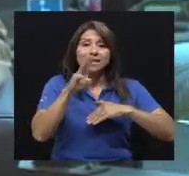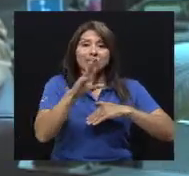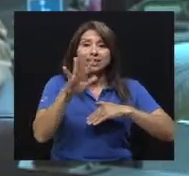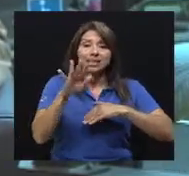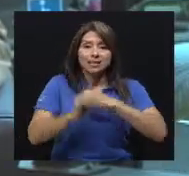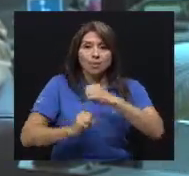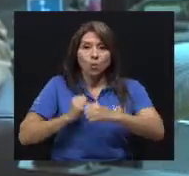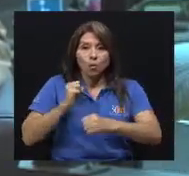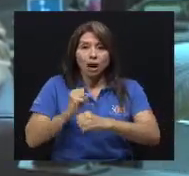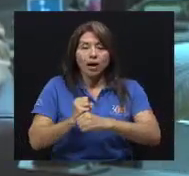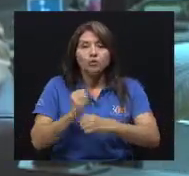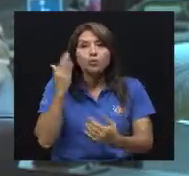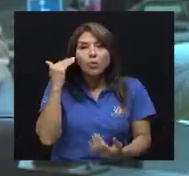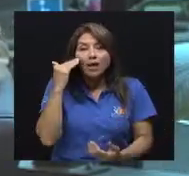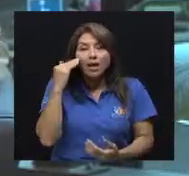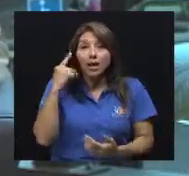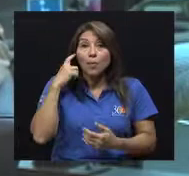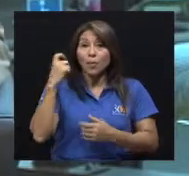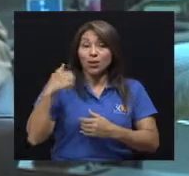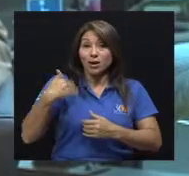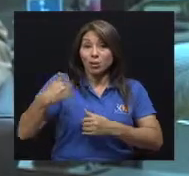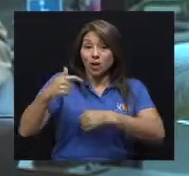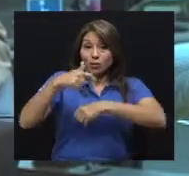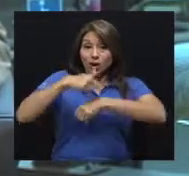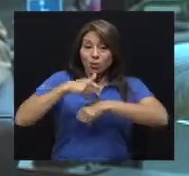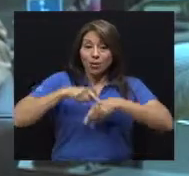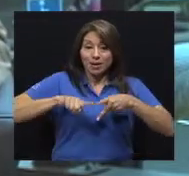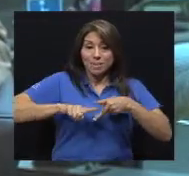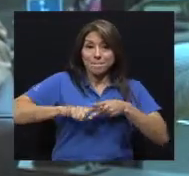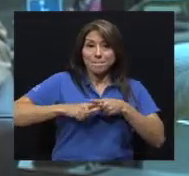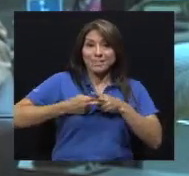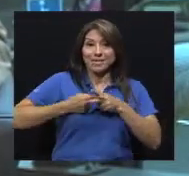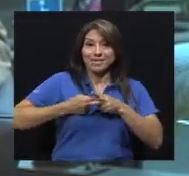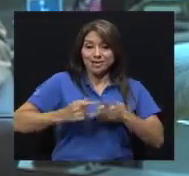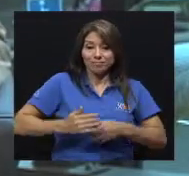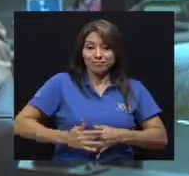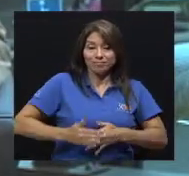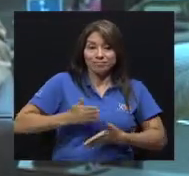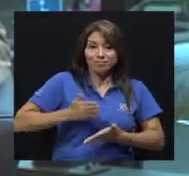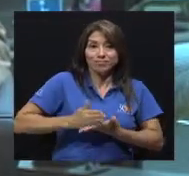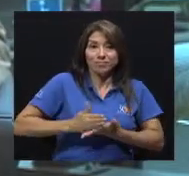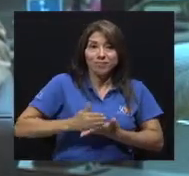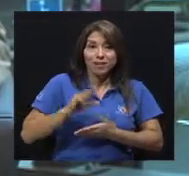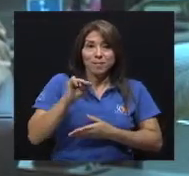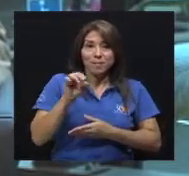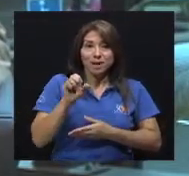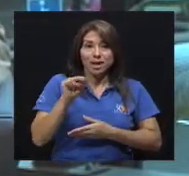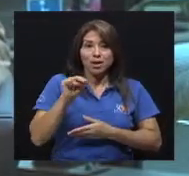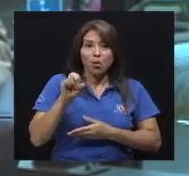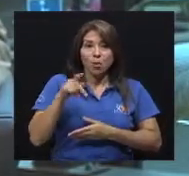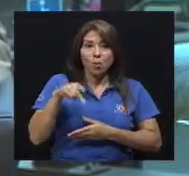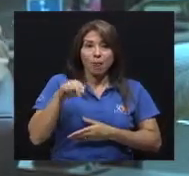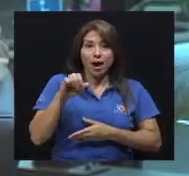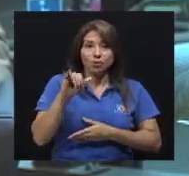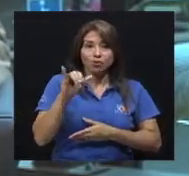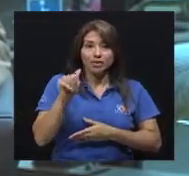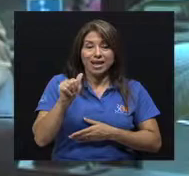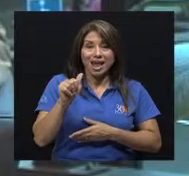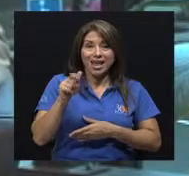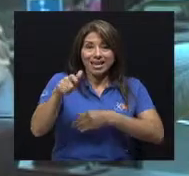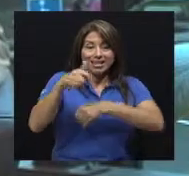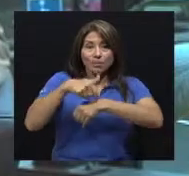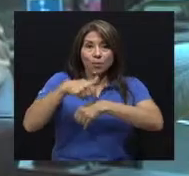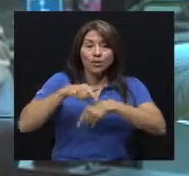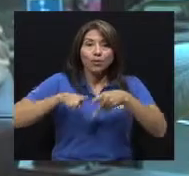años. Y eso es porque cuando la mujer entra en menopausia, que en Costa Rica en promedio es a los 52 años, de ahí en adelante